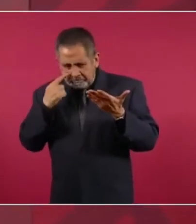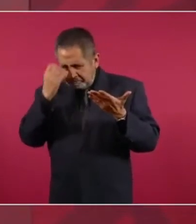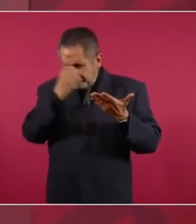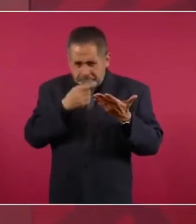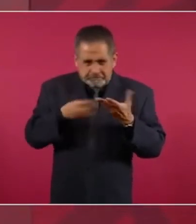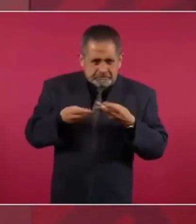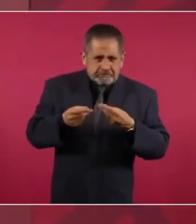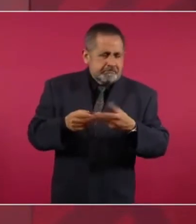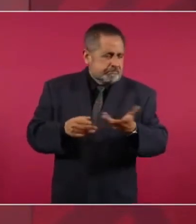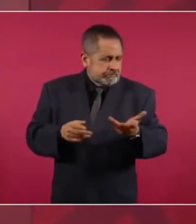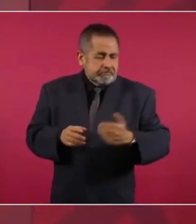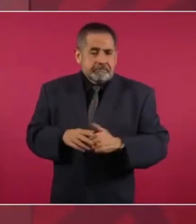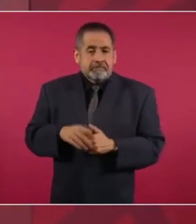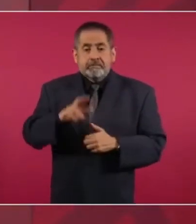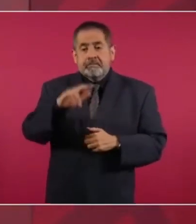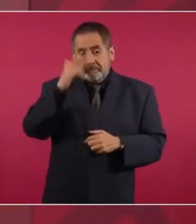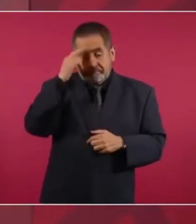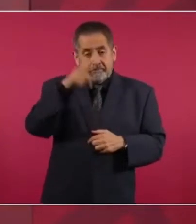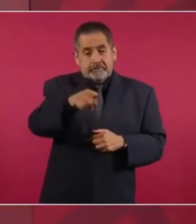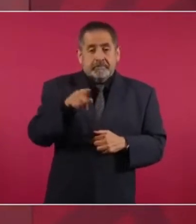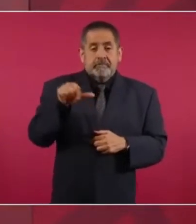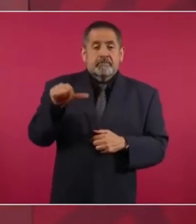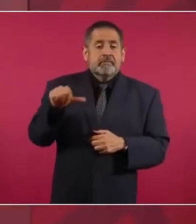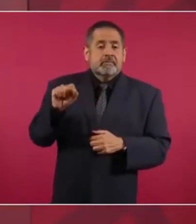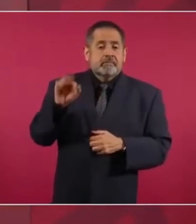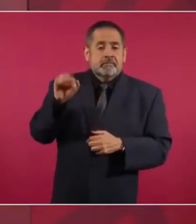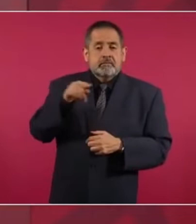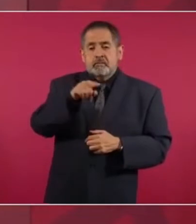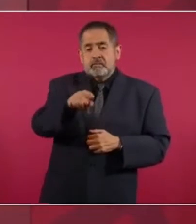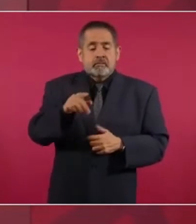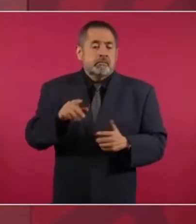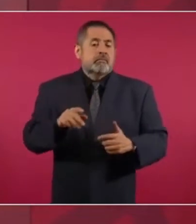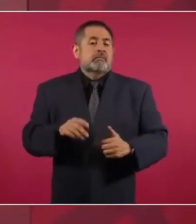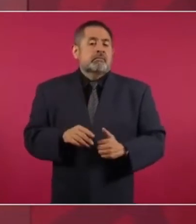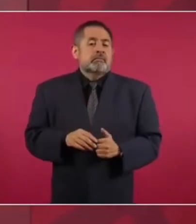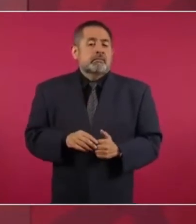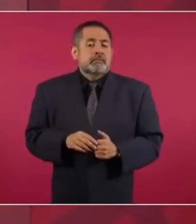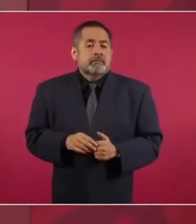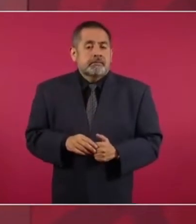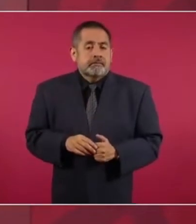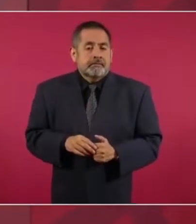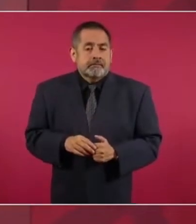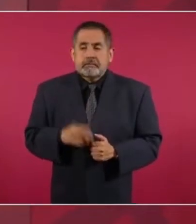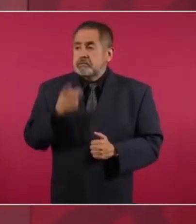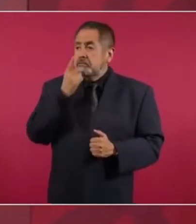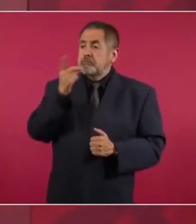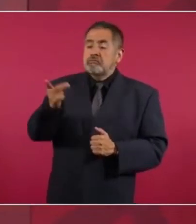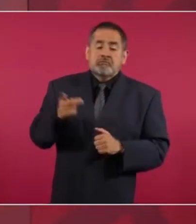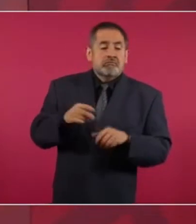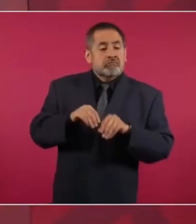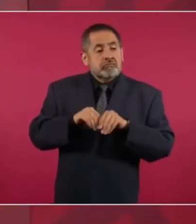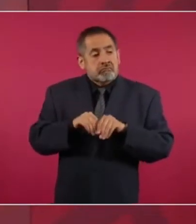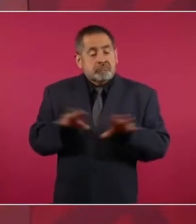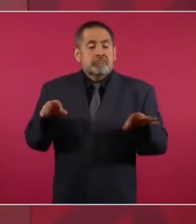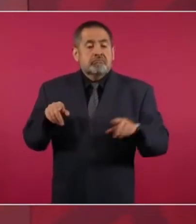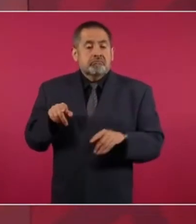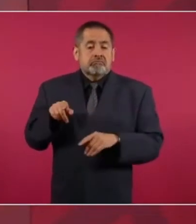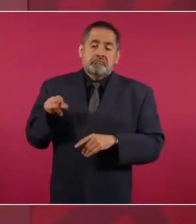¿No se acuerdan que la Auditoría Superior de la Federación dio a conocer